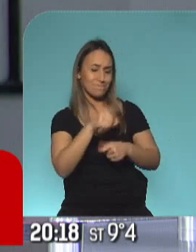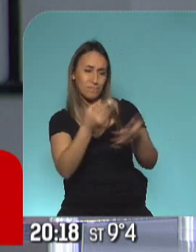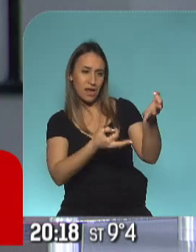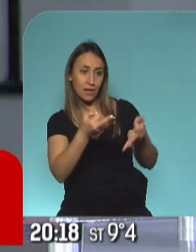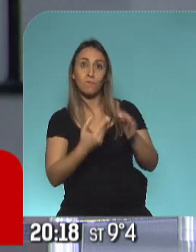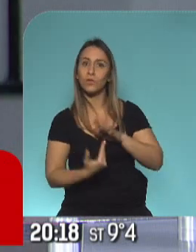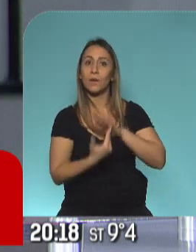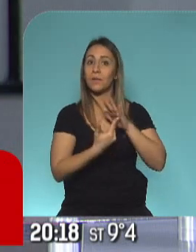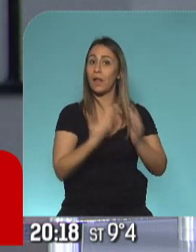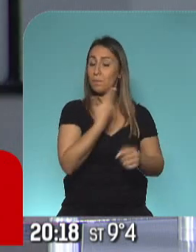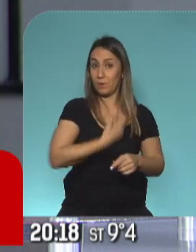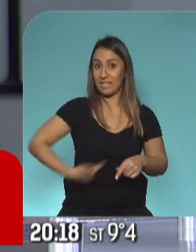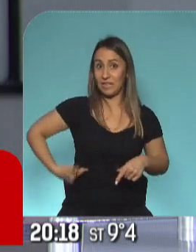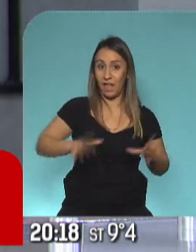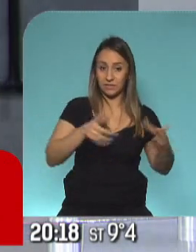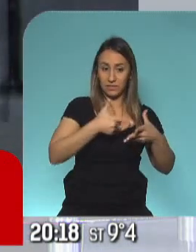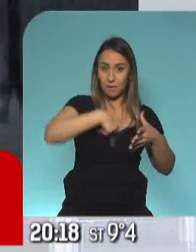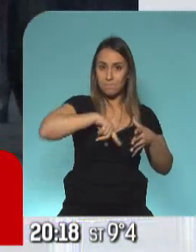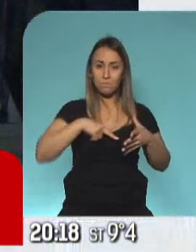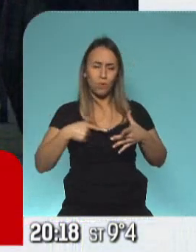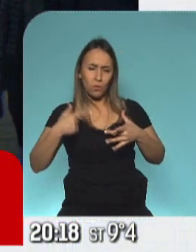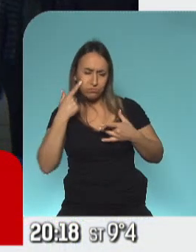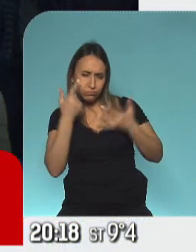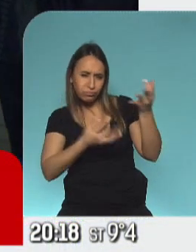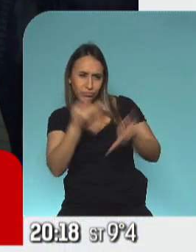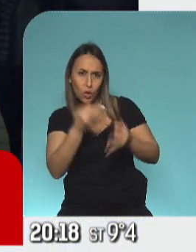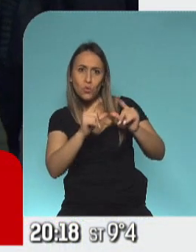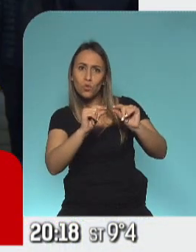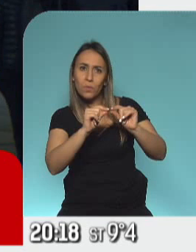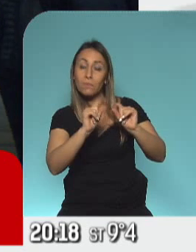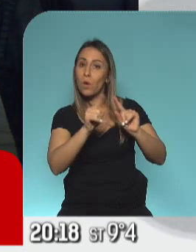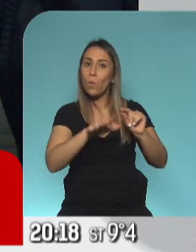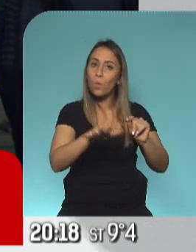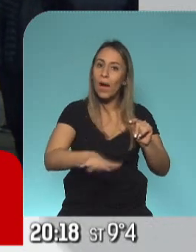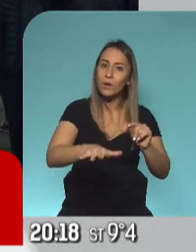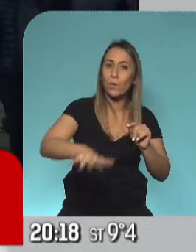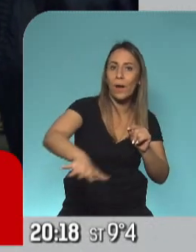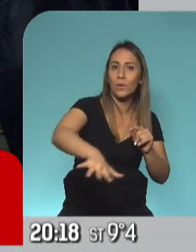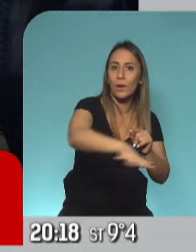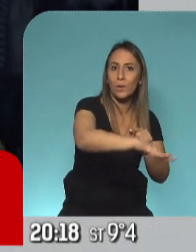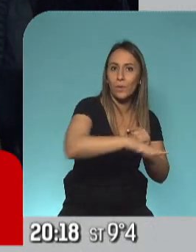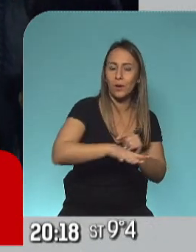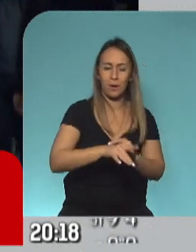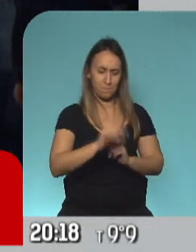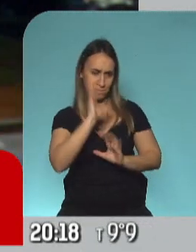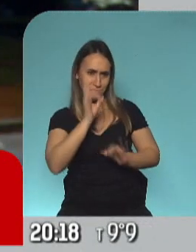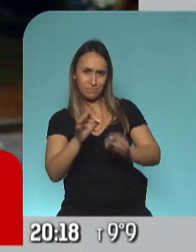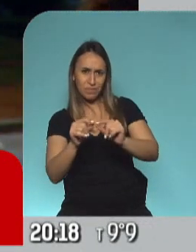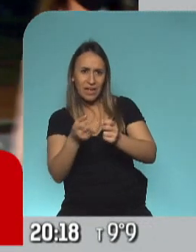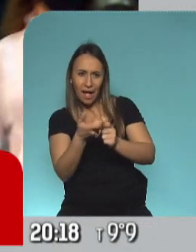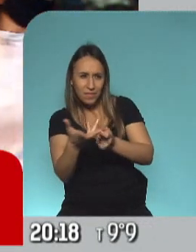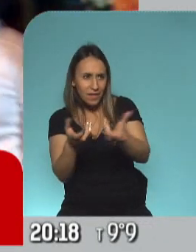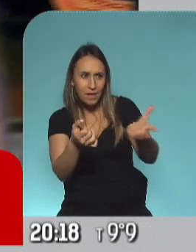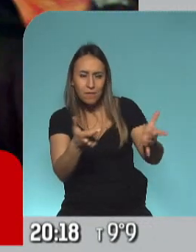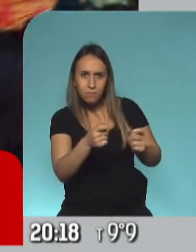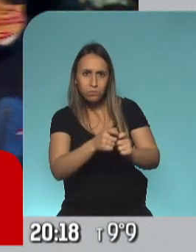Presidencia, es que hay cambios en la ciudad en los números de los barrios. O sea, creció justamente lugares